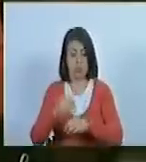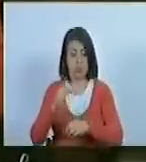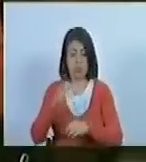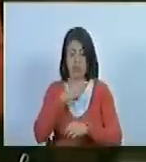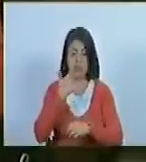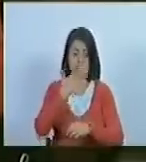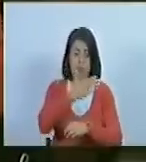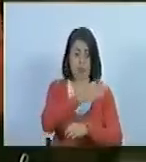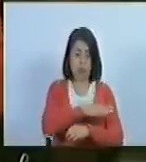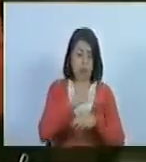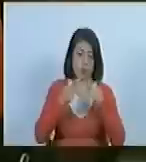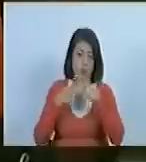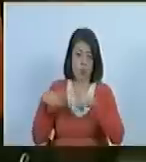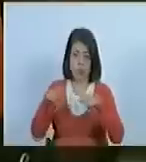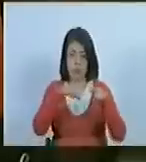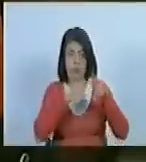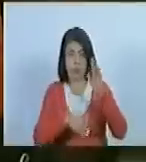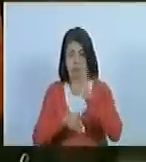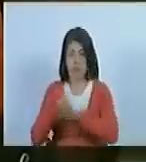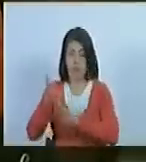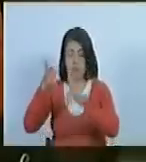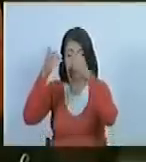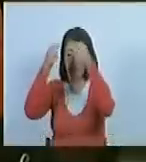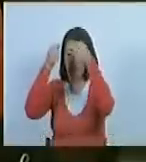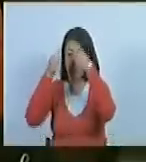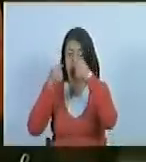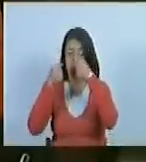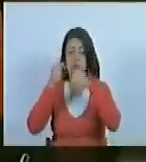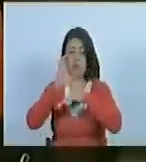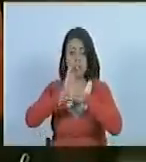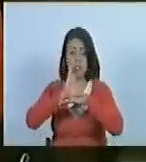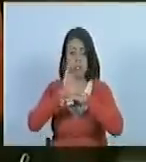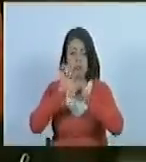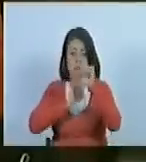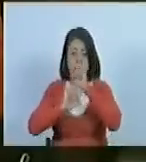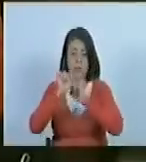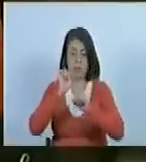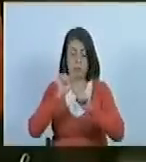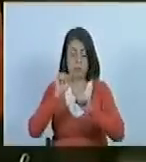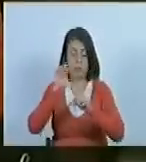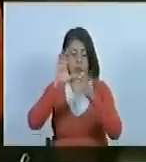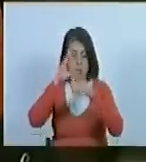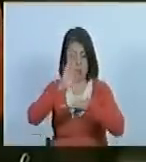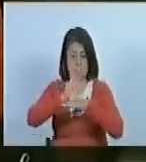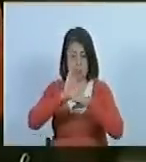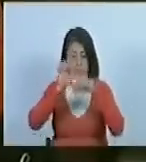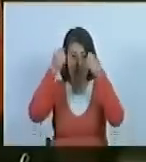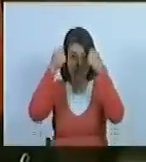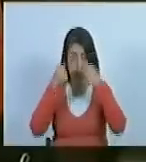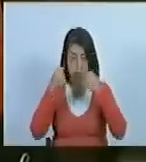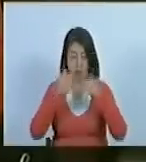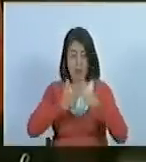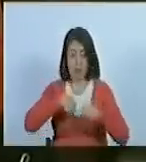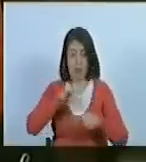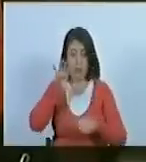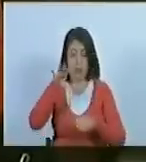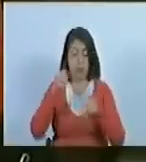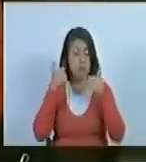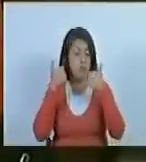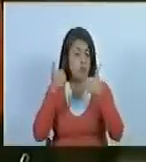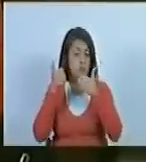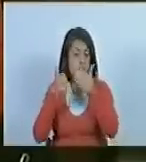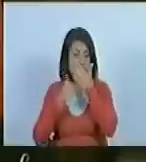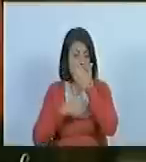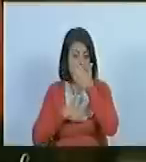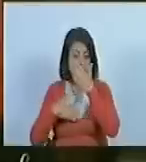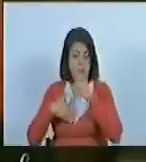y ejecutados en otros casos, que están en las cárceles y en los centros de prevención y en los centros penales de nuestro país. Enhorabuena,